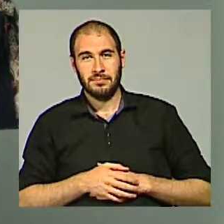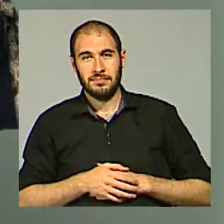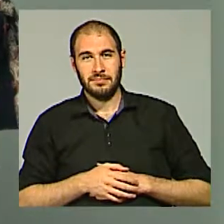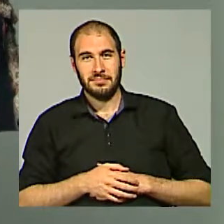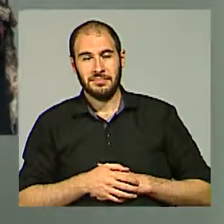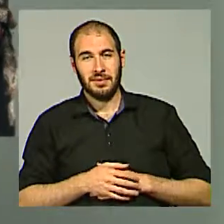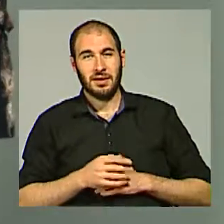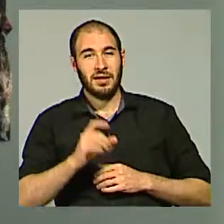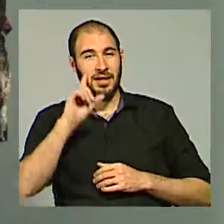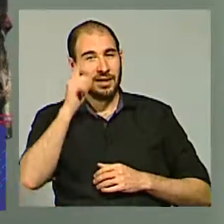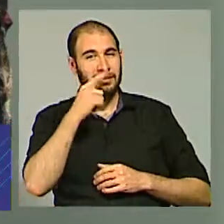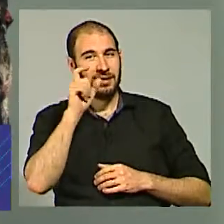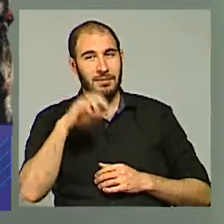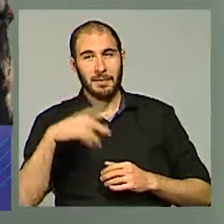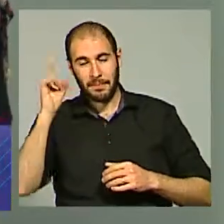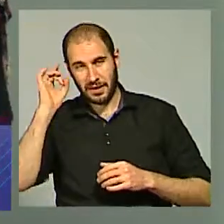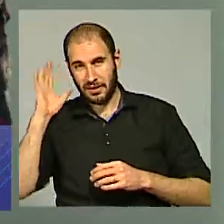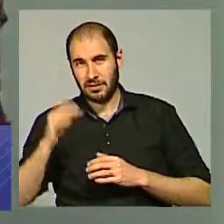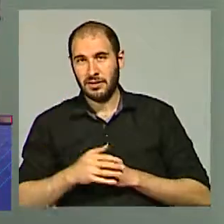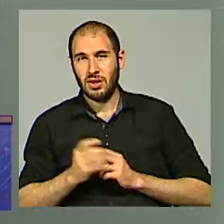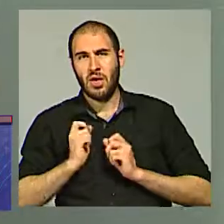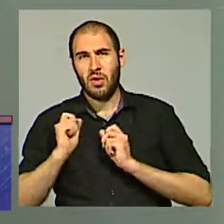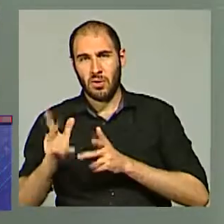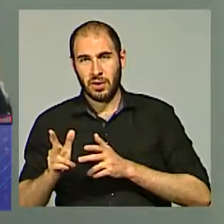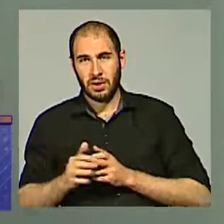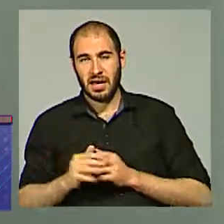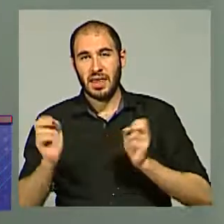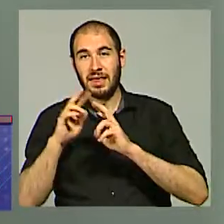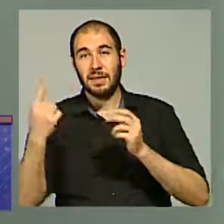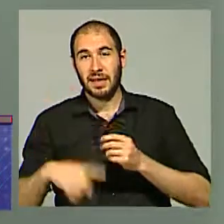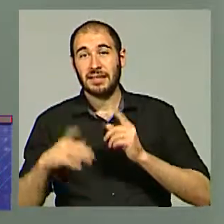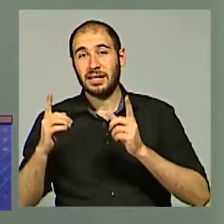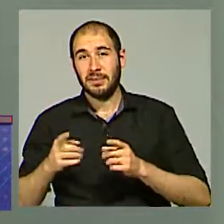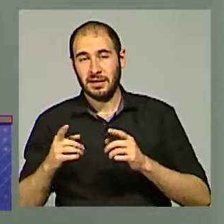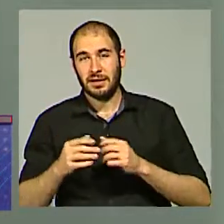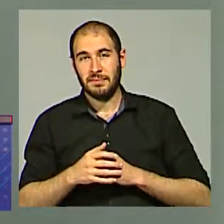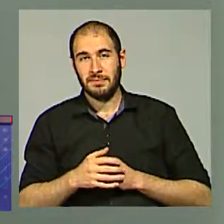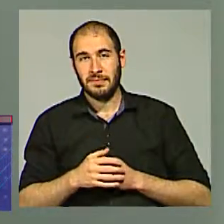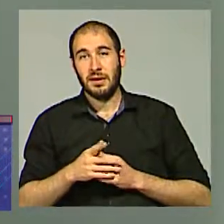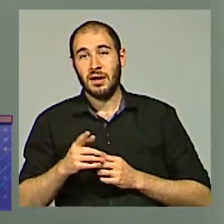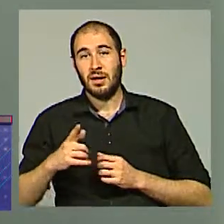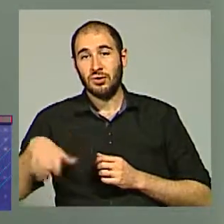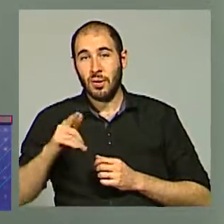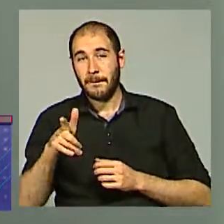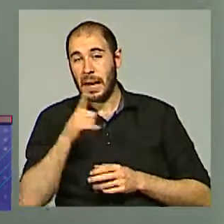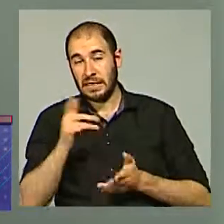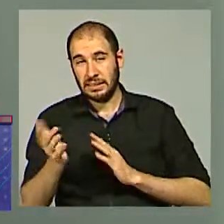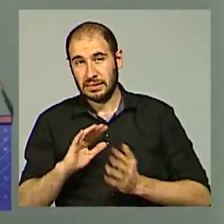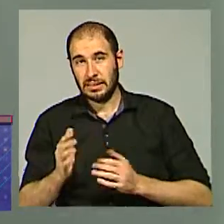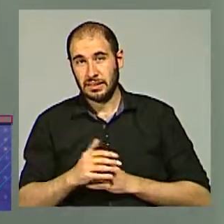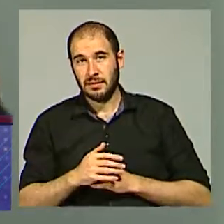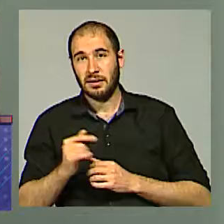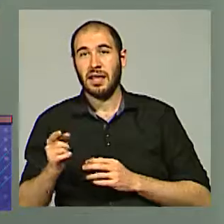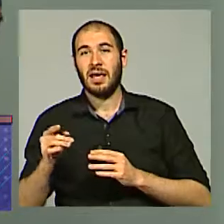esteban su lino perdón yo iba a decir justamente de quién se trataba y sobre todo en el programa de lo que ellos suponen para suceder de hecho